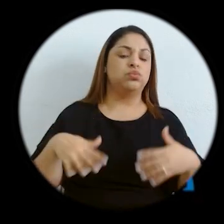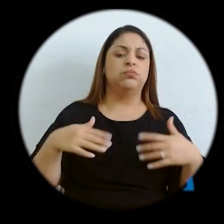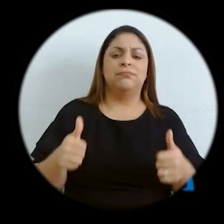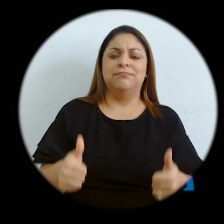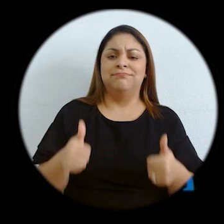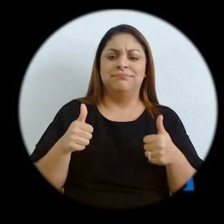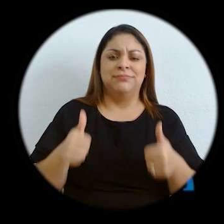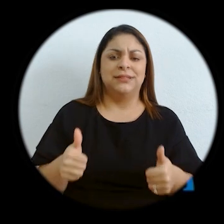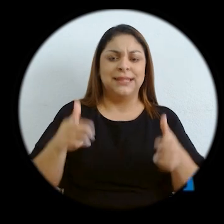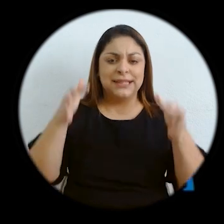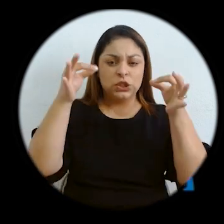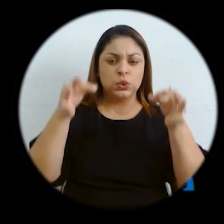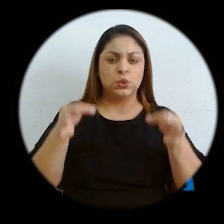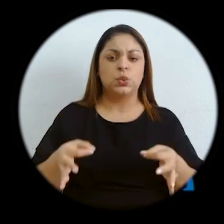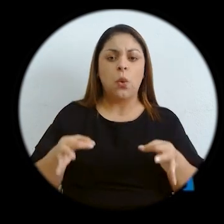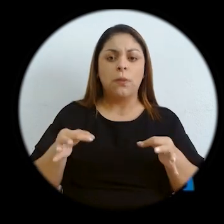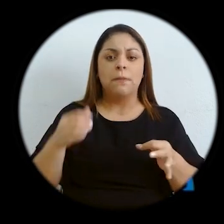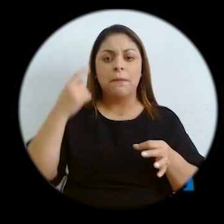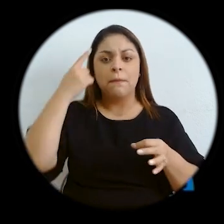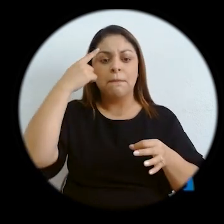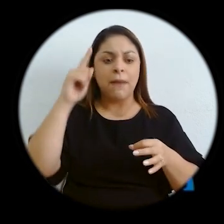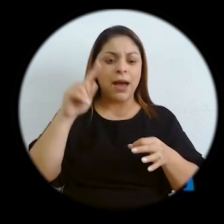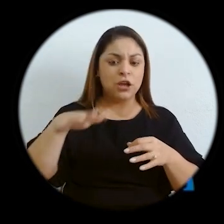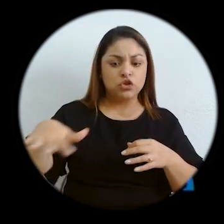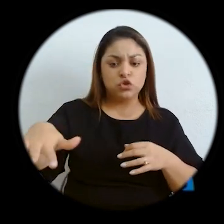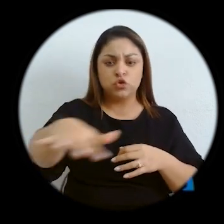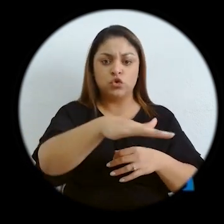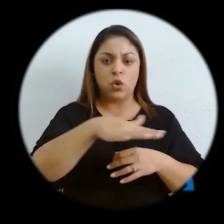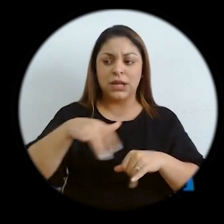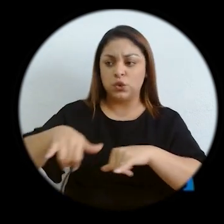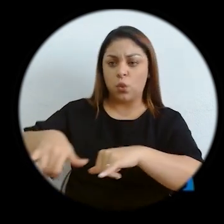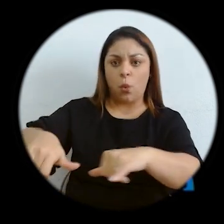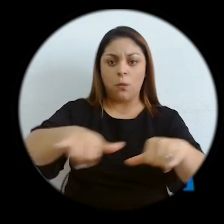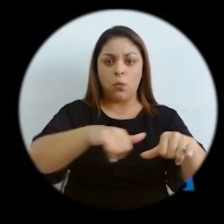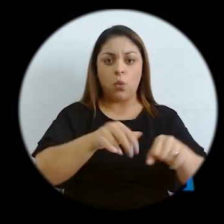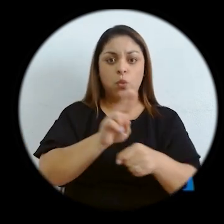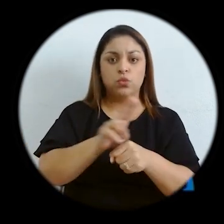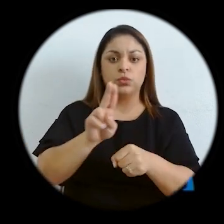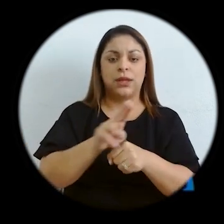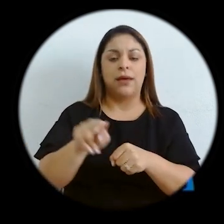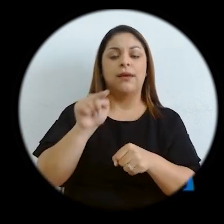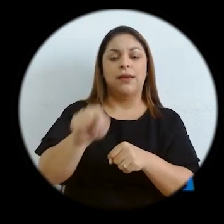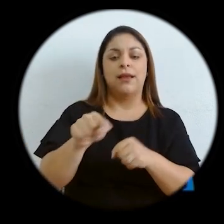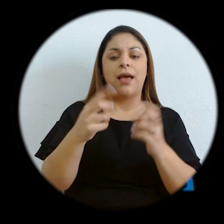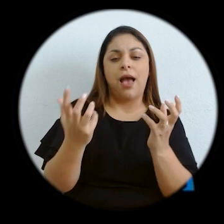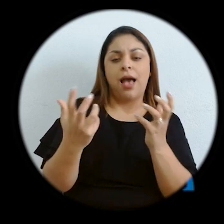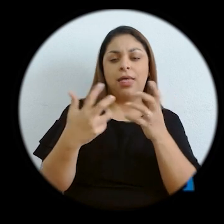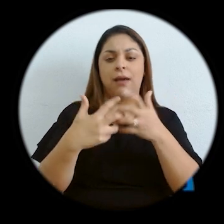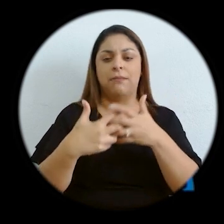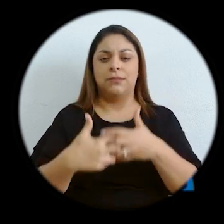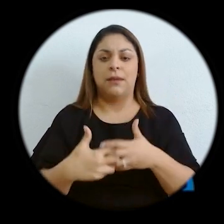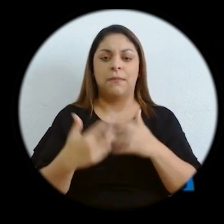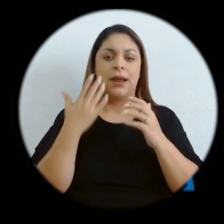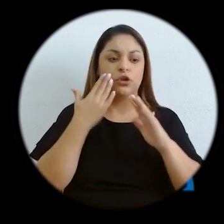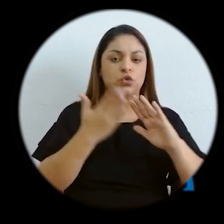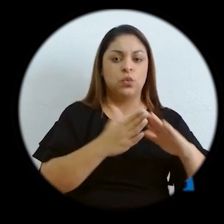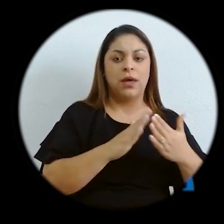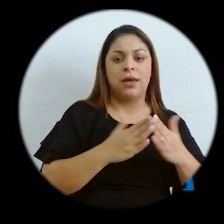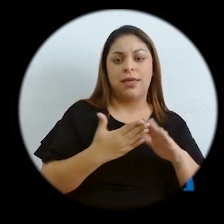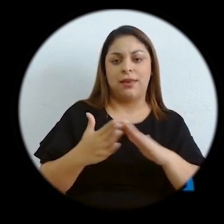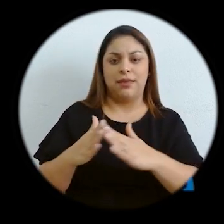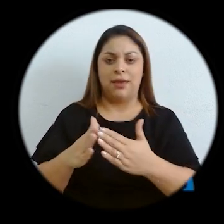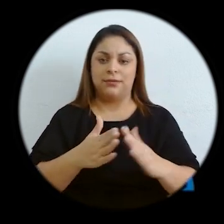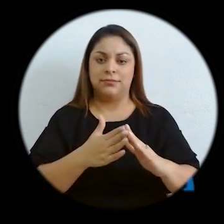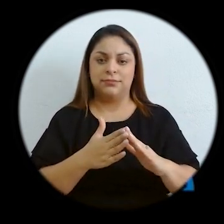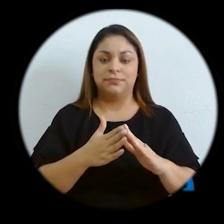la decisión y de la co-construcción de zonas comunes y adaptándolas a la ciudadanía. También te puedo destacar... Y atendiendo a la ciudadanía.